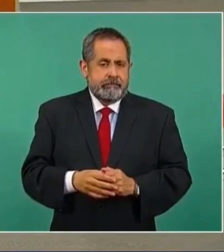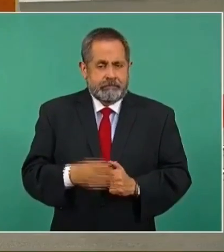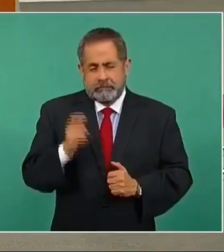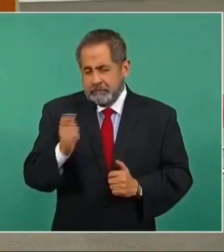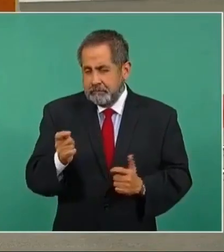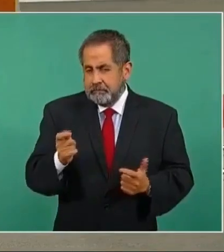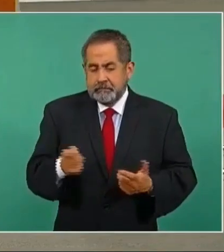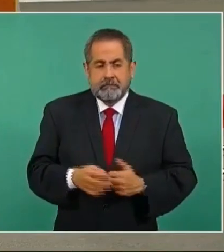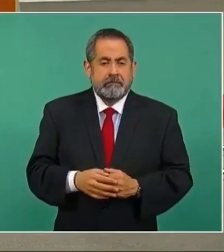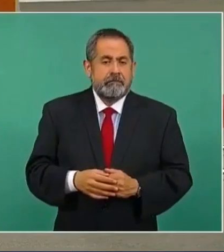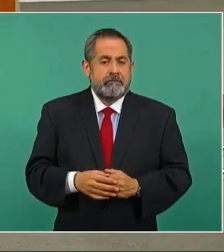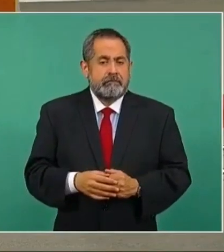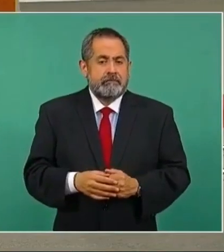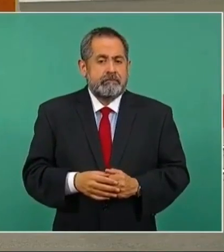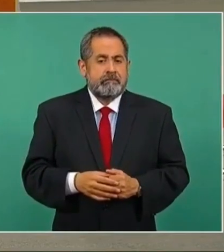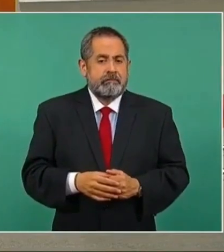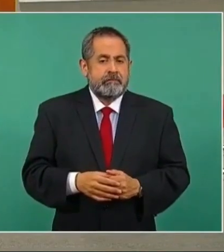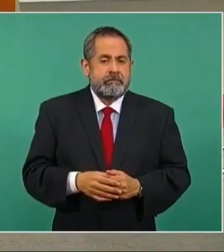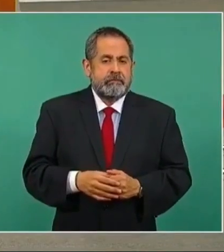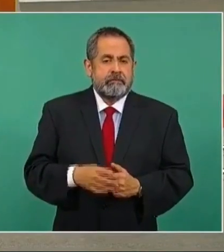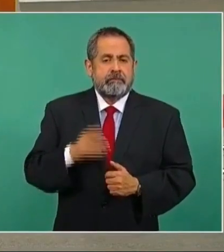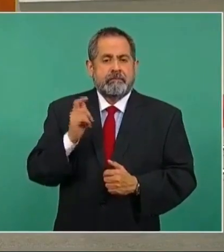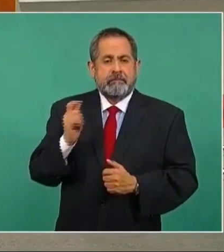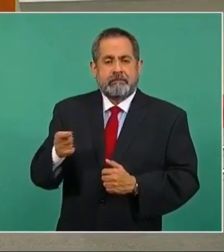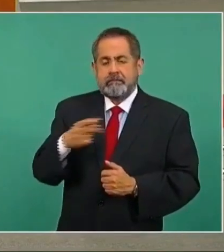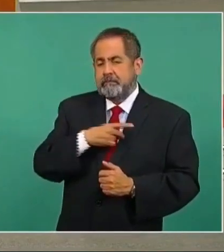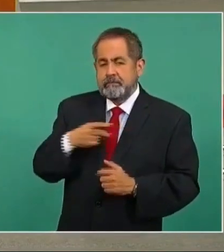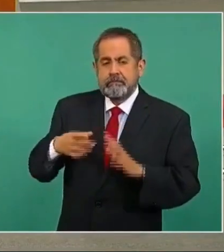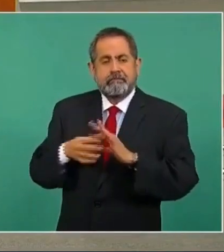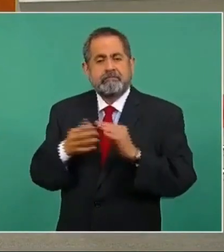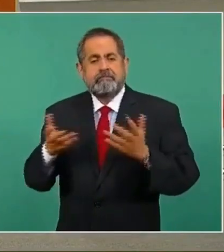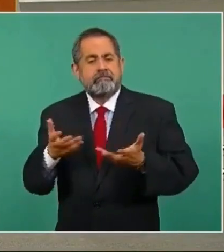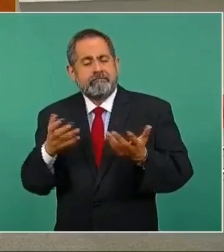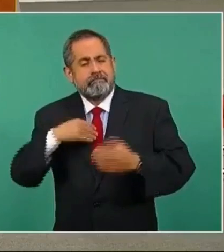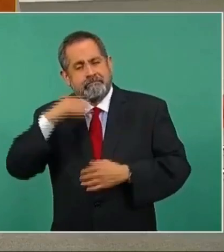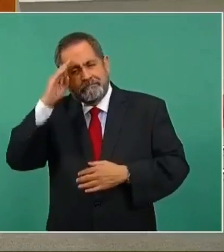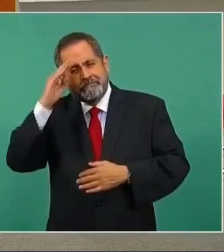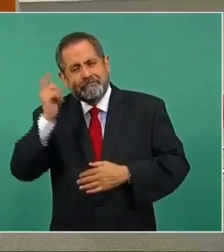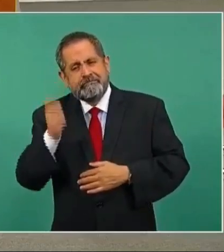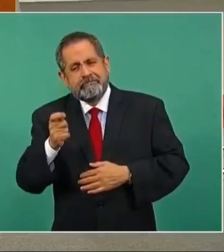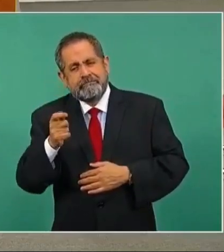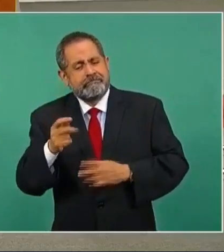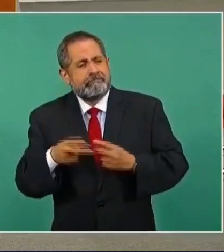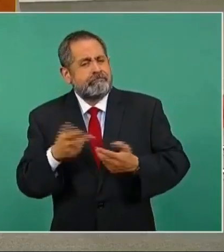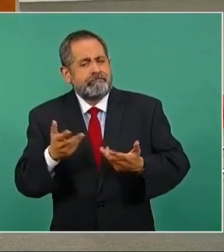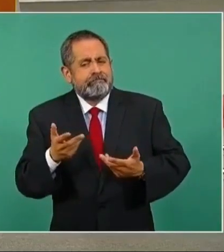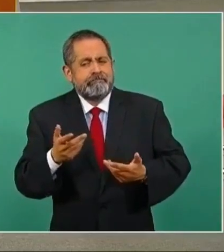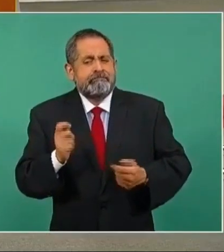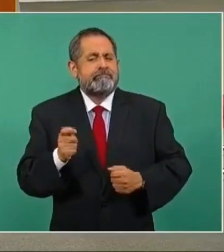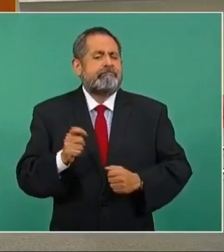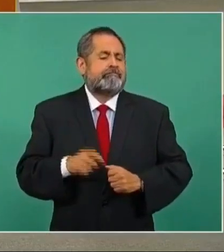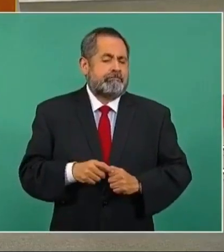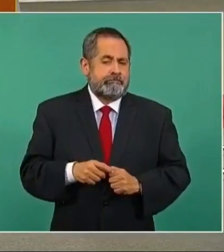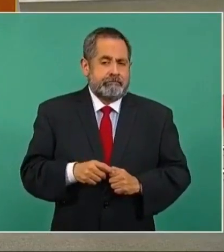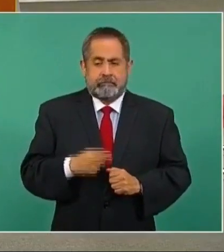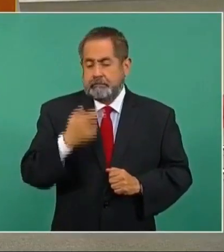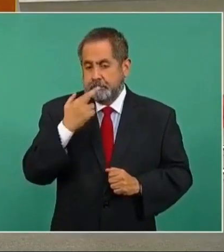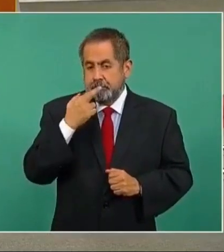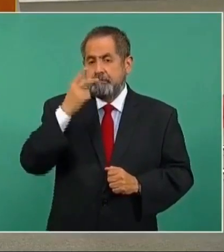Entonces, ¿qué tenemos que buscar? Bueno, yo creo que la mejor